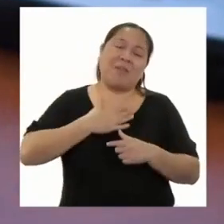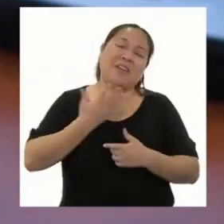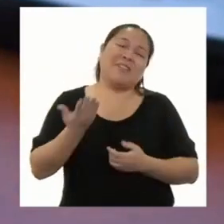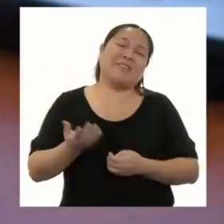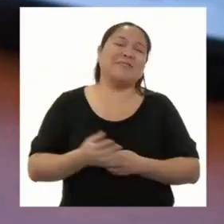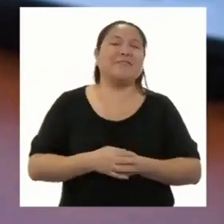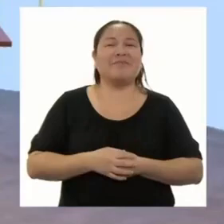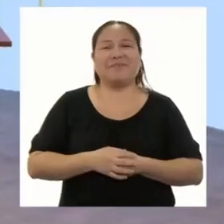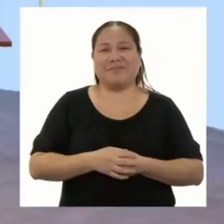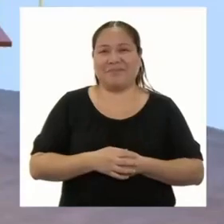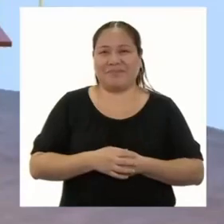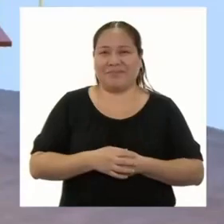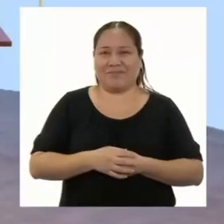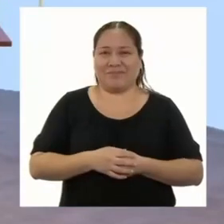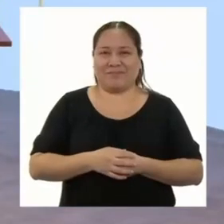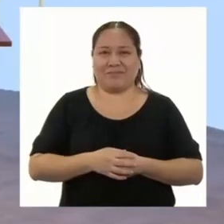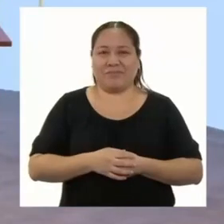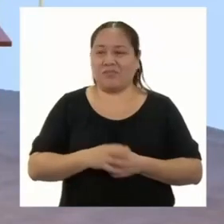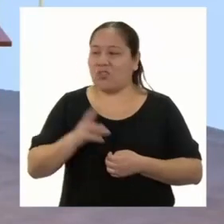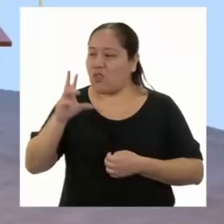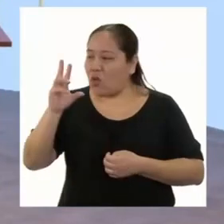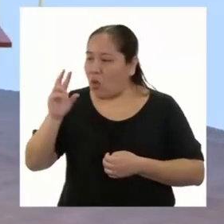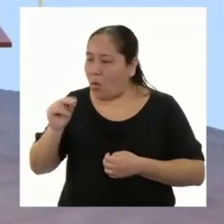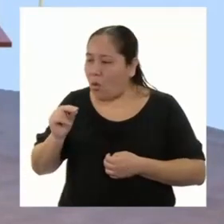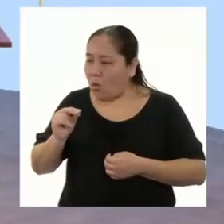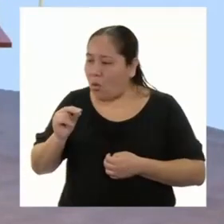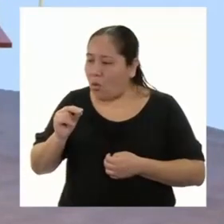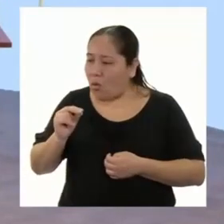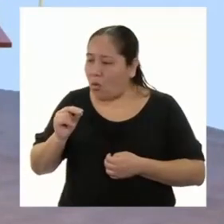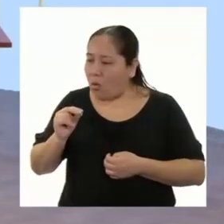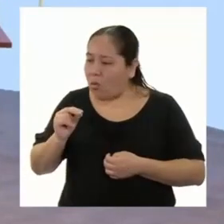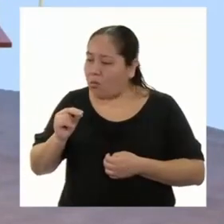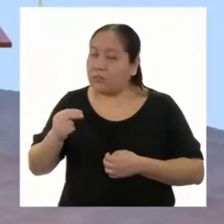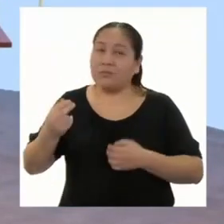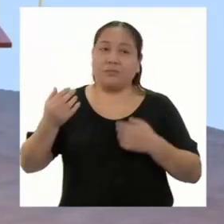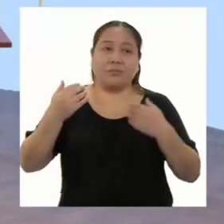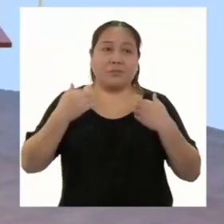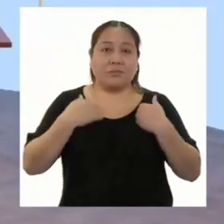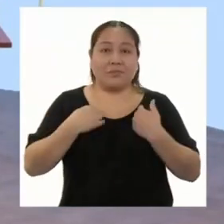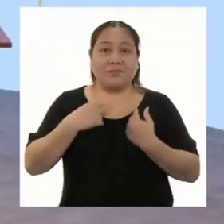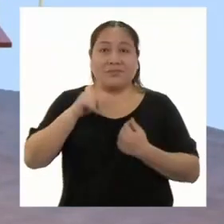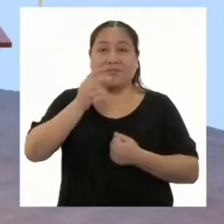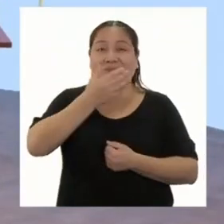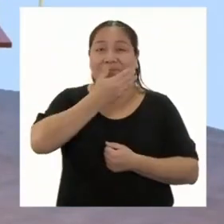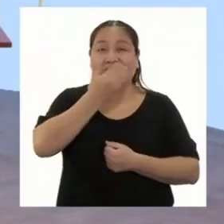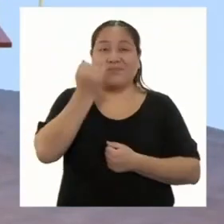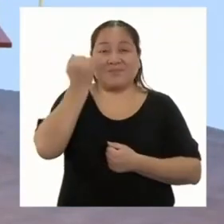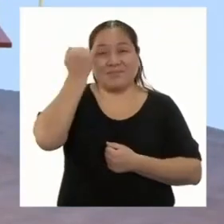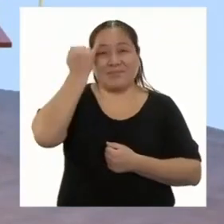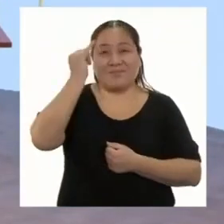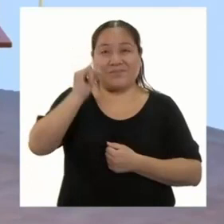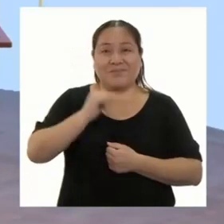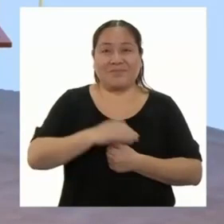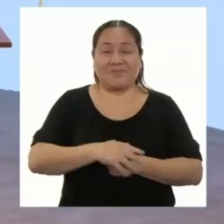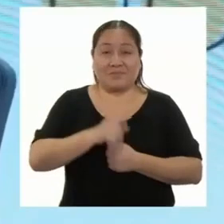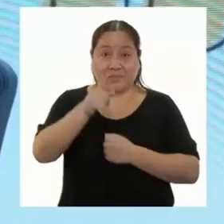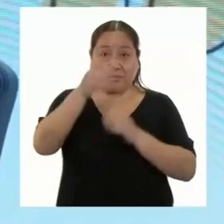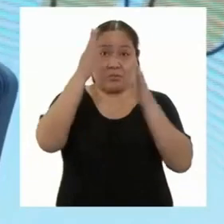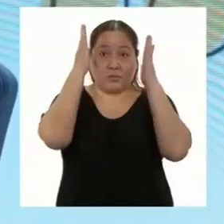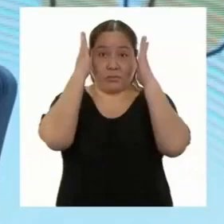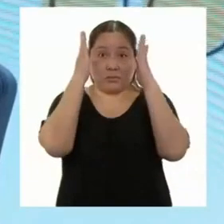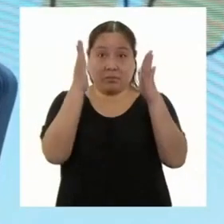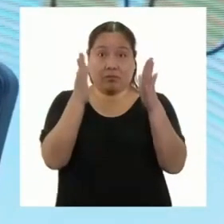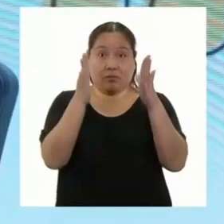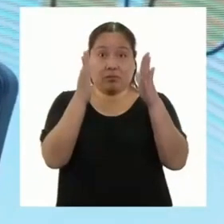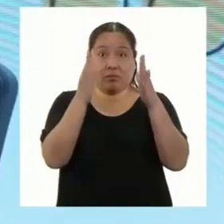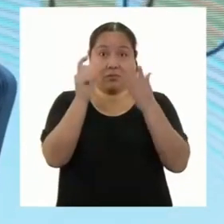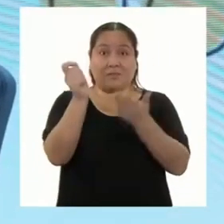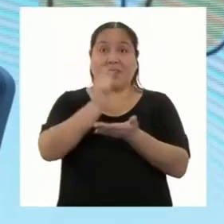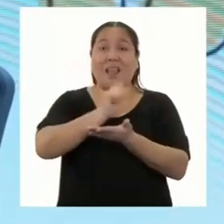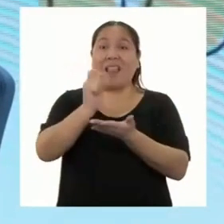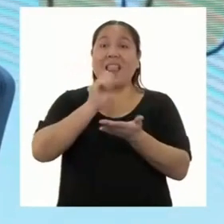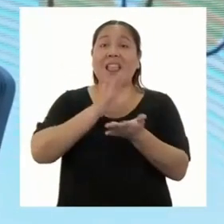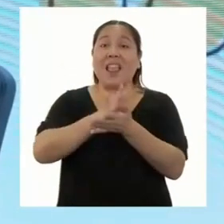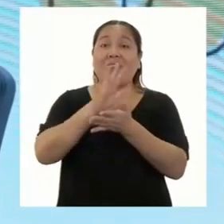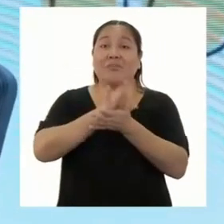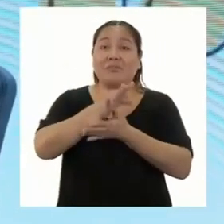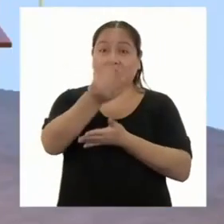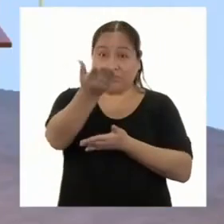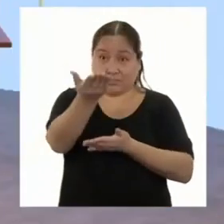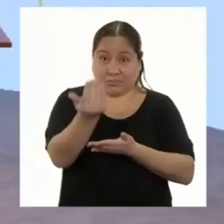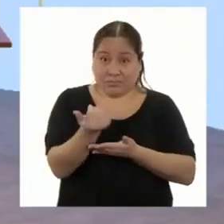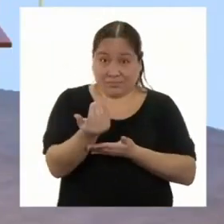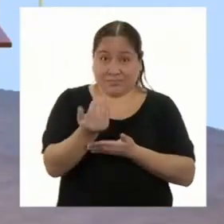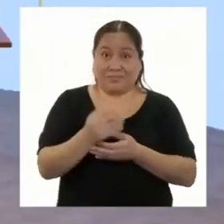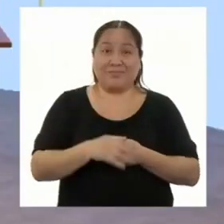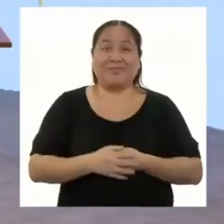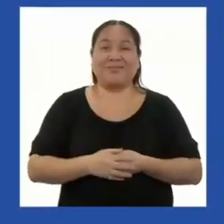¡Oh, oh, oh, oh! No, tengo una mejor idea. Atentos, lápiz y papel a la mano, por